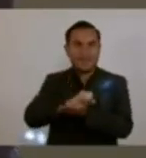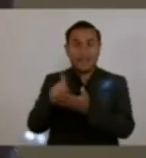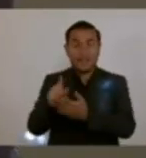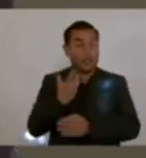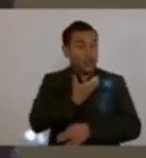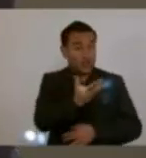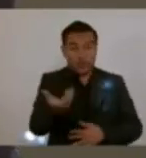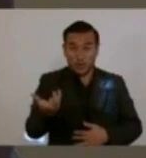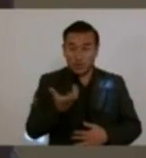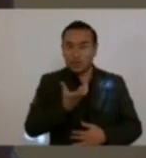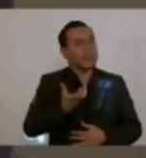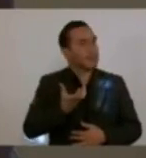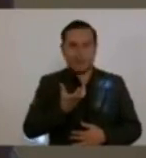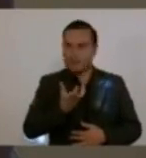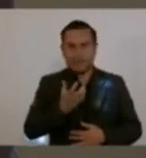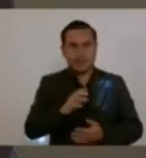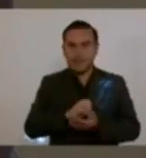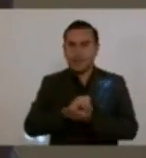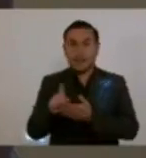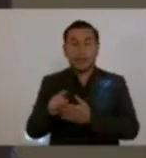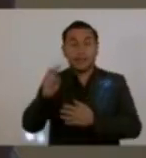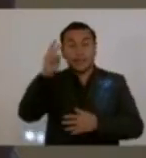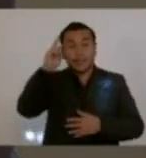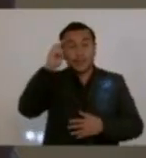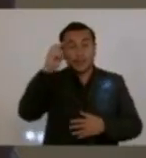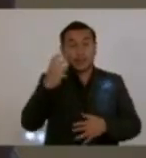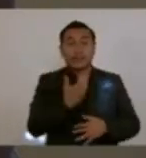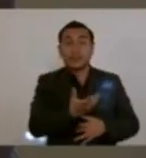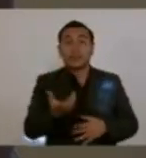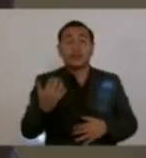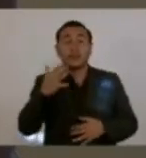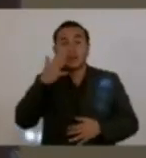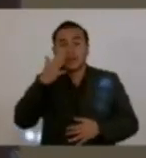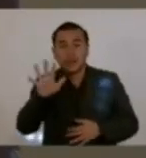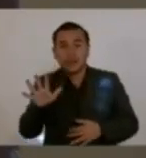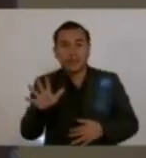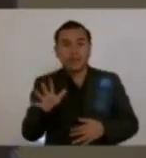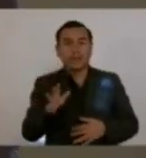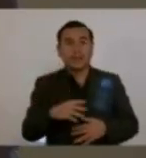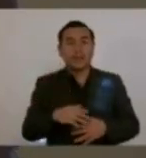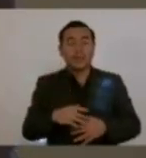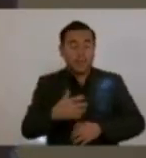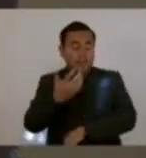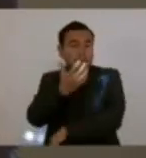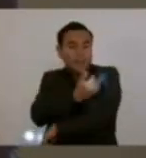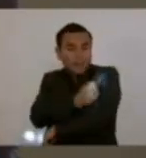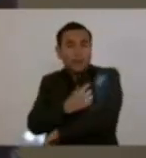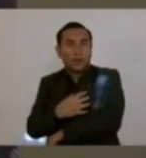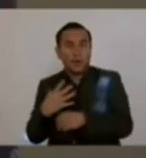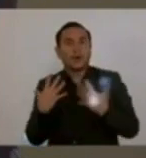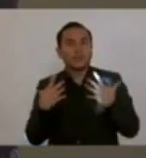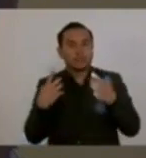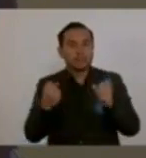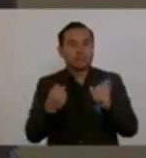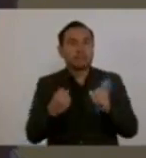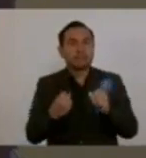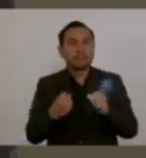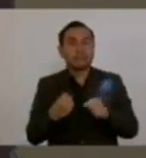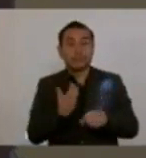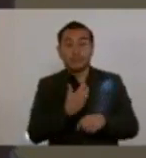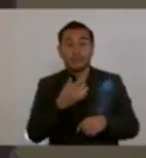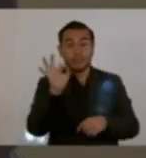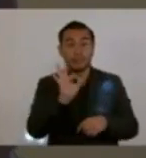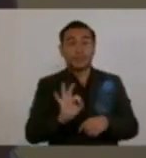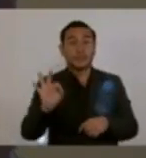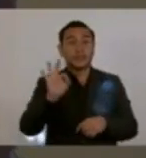que las cosas mejoren en el mundo, ya sea por el descubrimiento de una vacuna o de una cura o de una contención